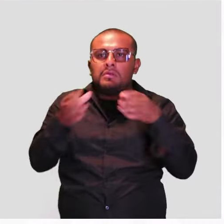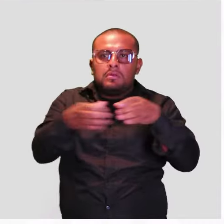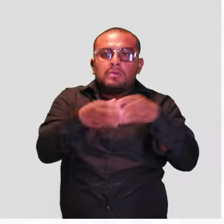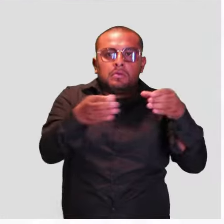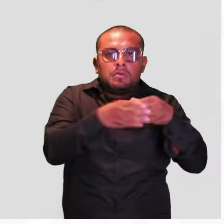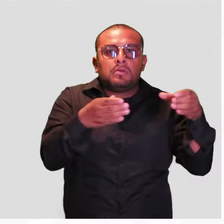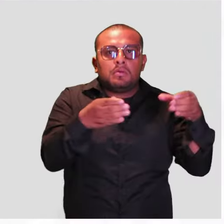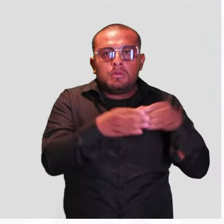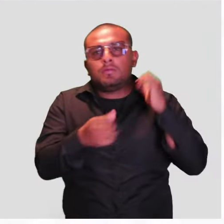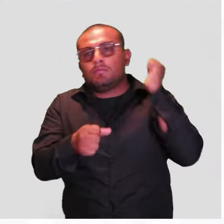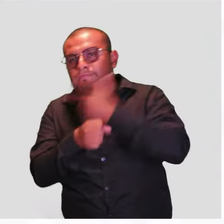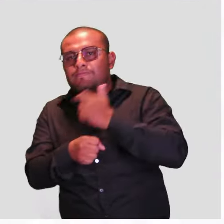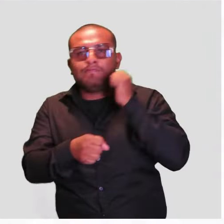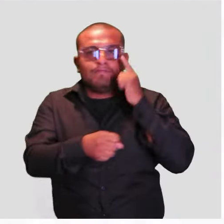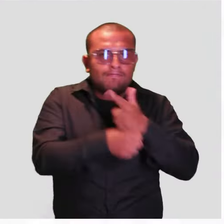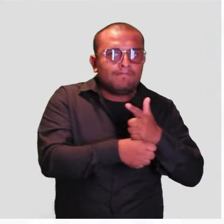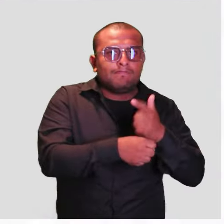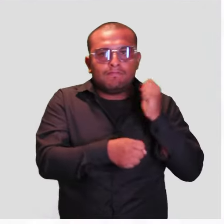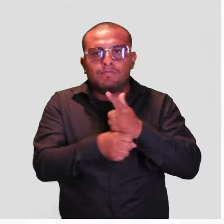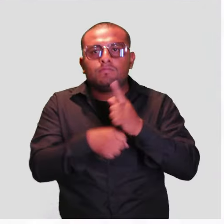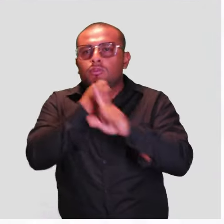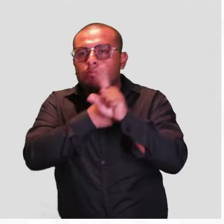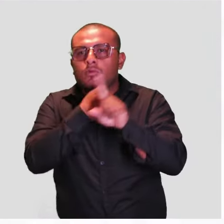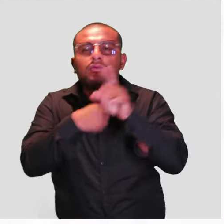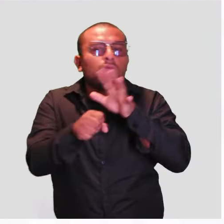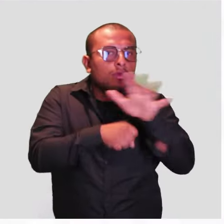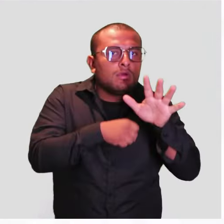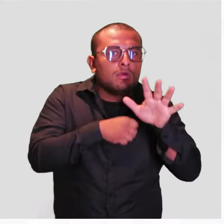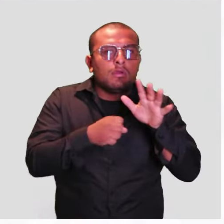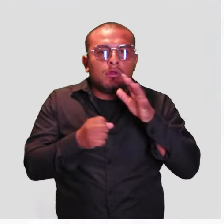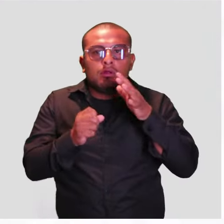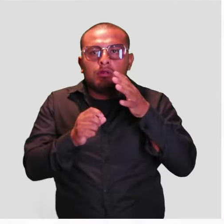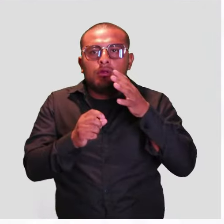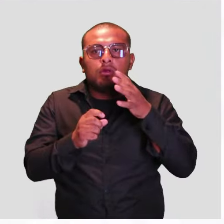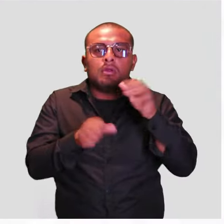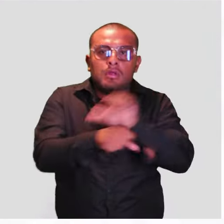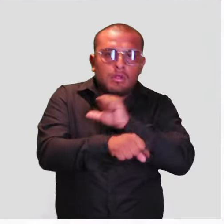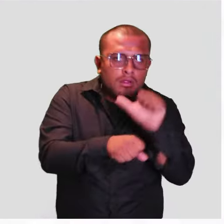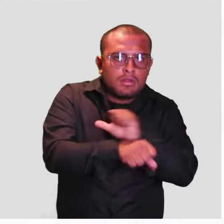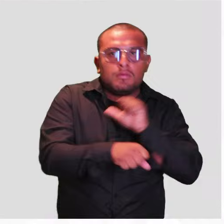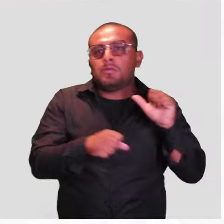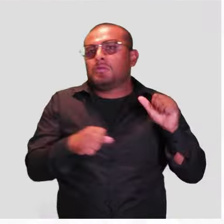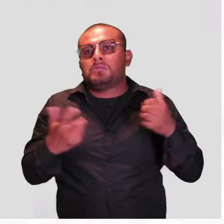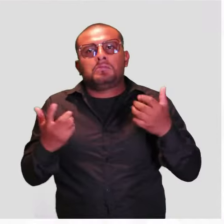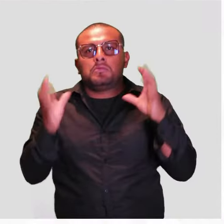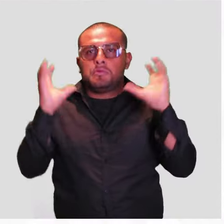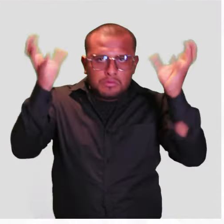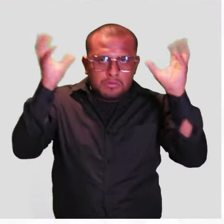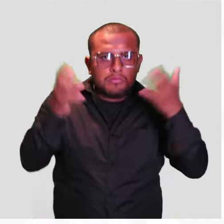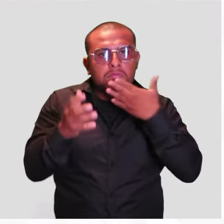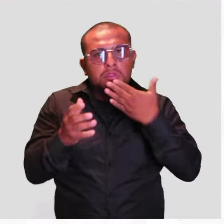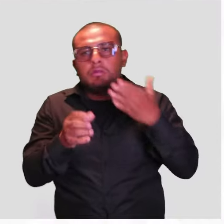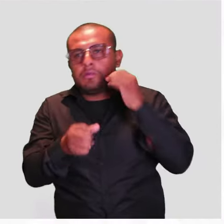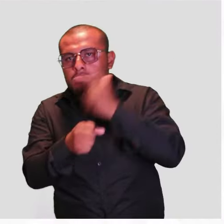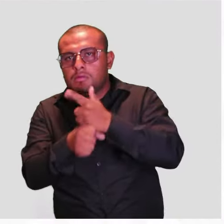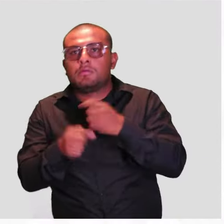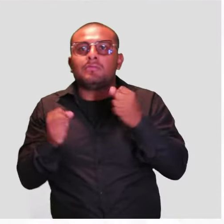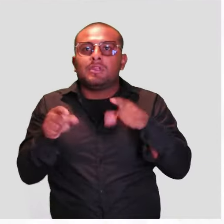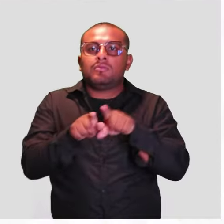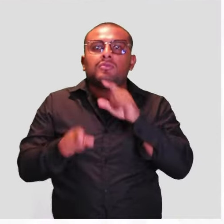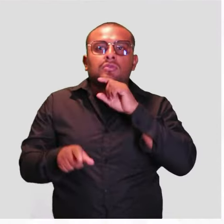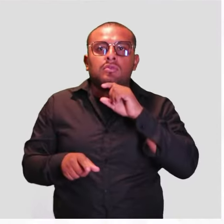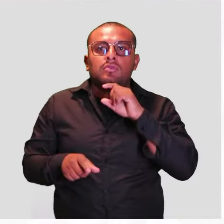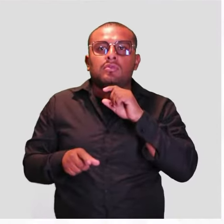y focalizar los problemas para que el patrullaje pueda ser realmente efectivo. Hay que crear la Dirección de Prevención del Delito para que a través